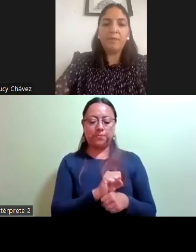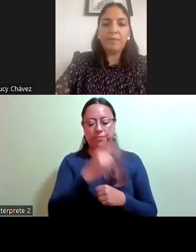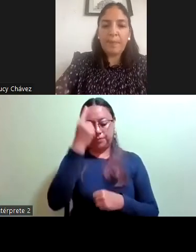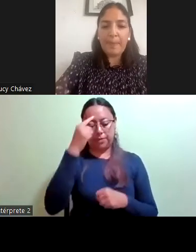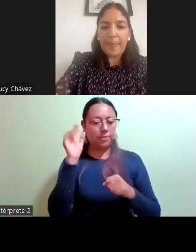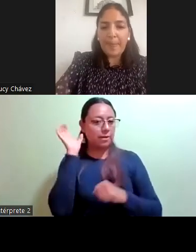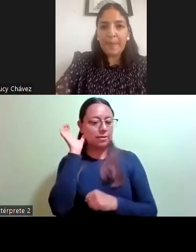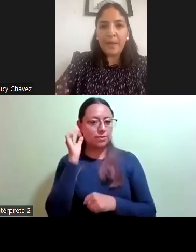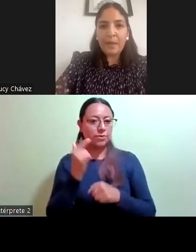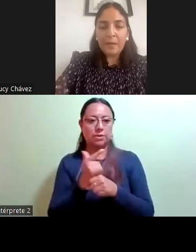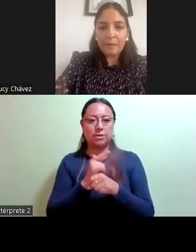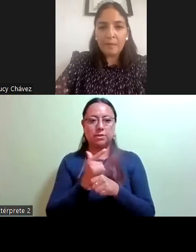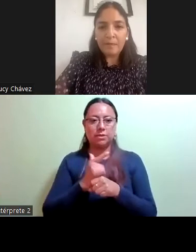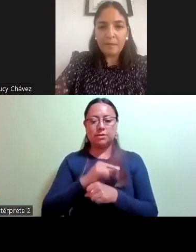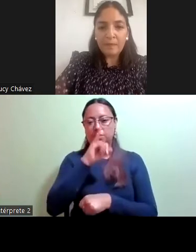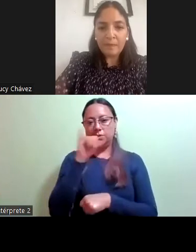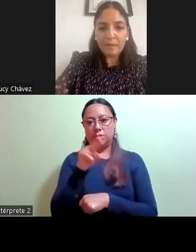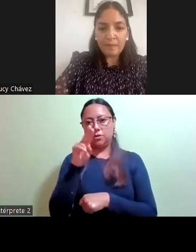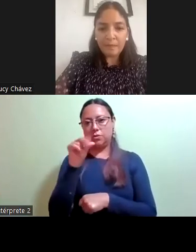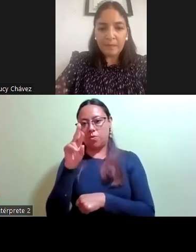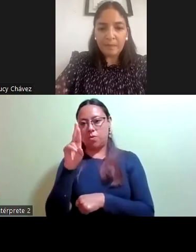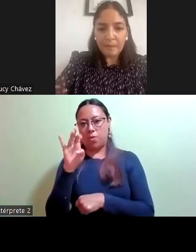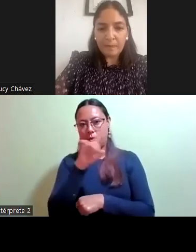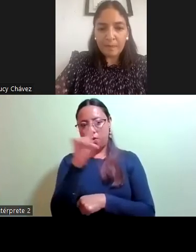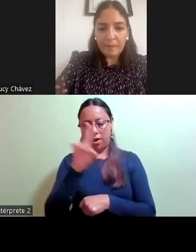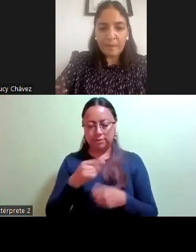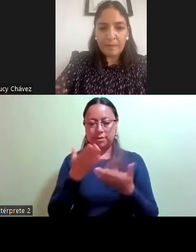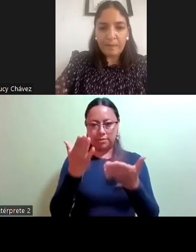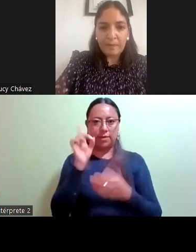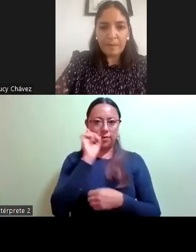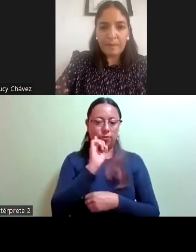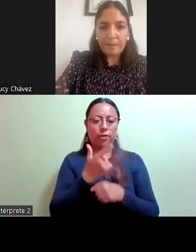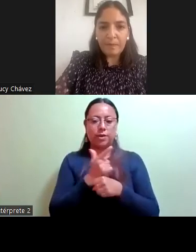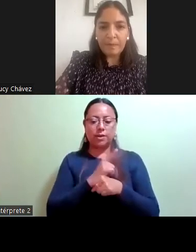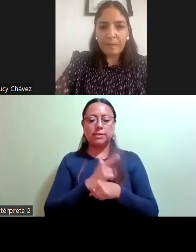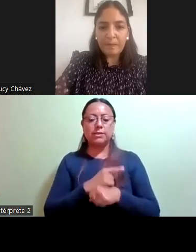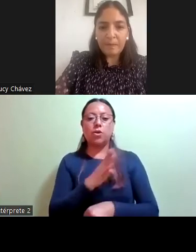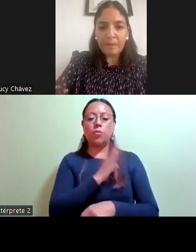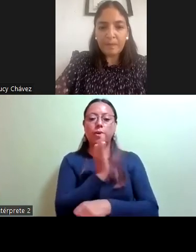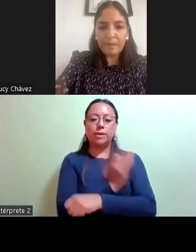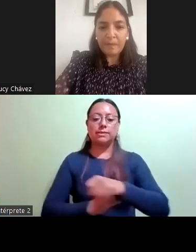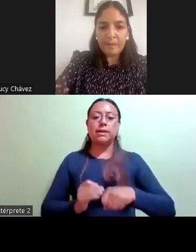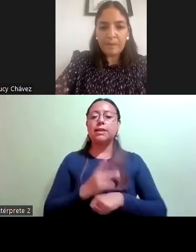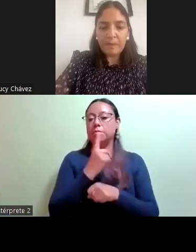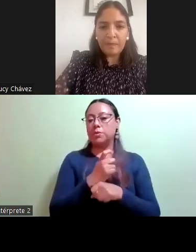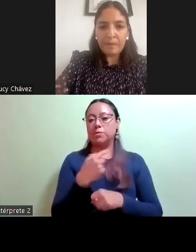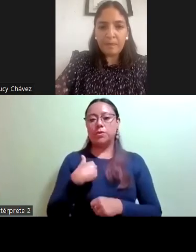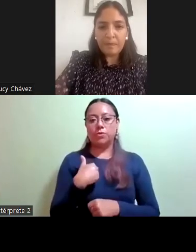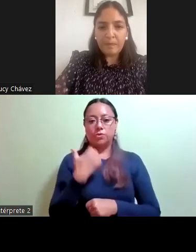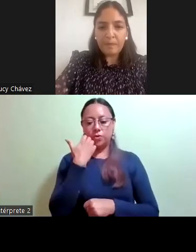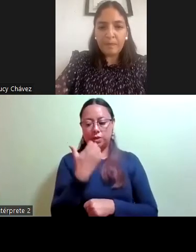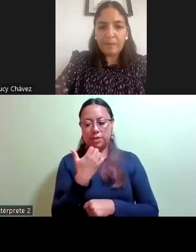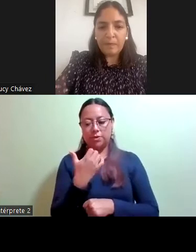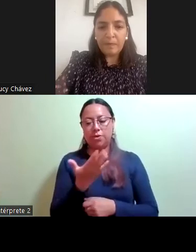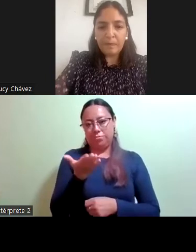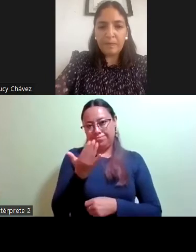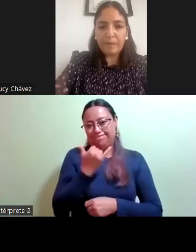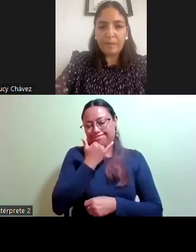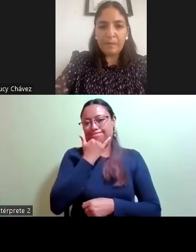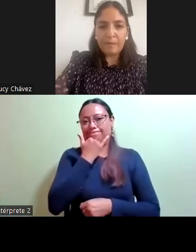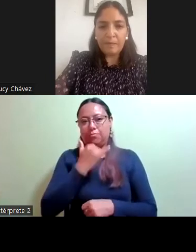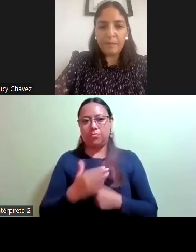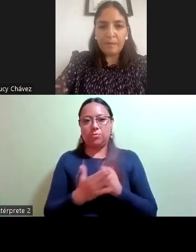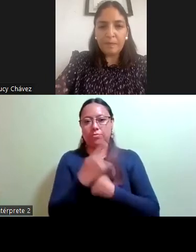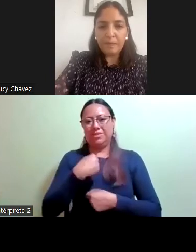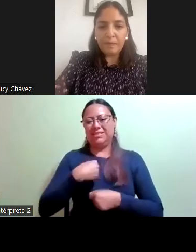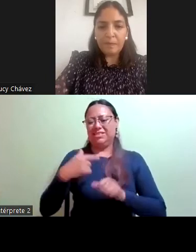escuchar a la licenciada Juárez. Adelante, licenciada. Buenas tardes. Primero que nada, una disculpa porque tengo una